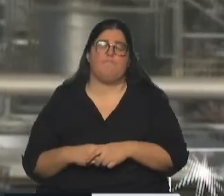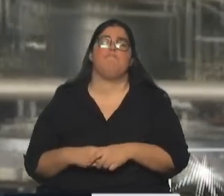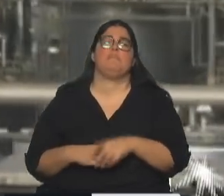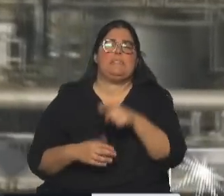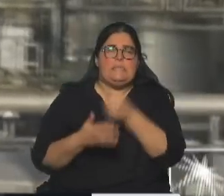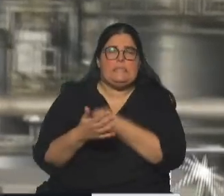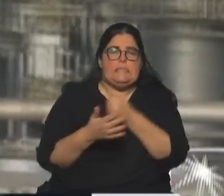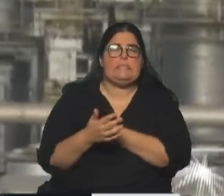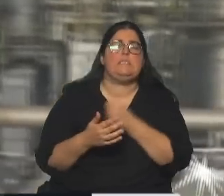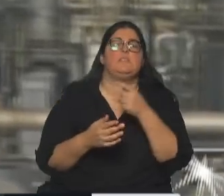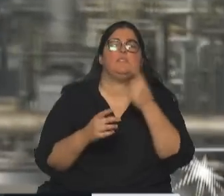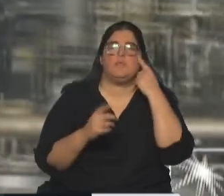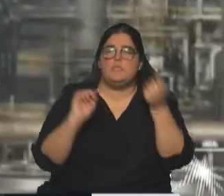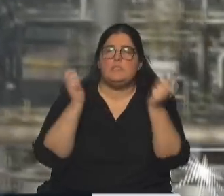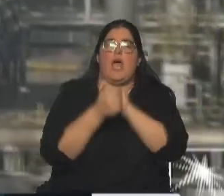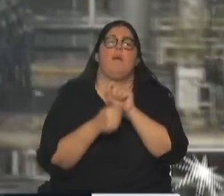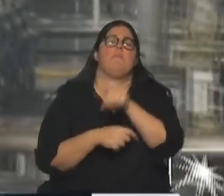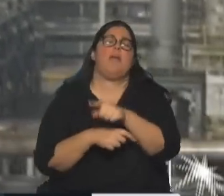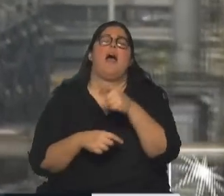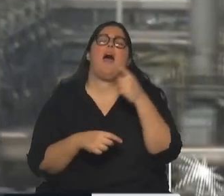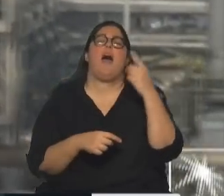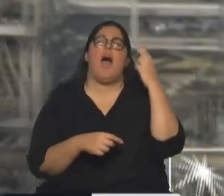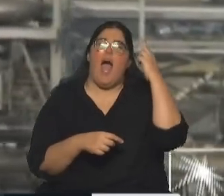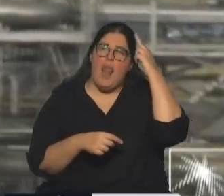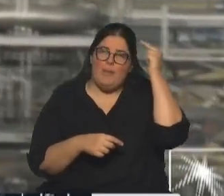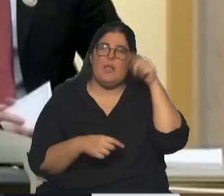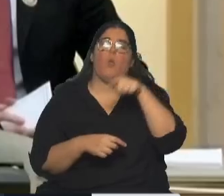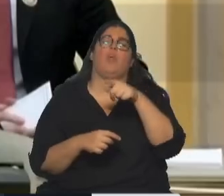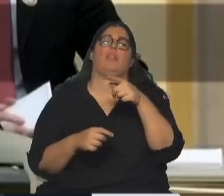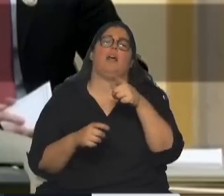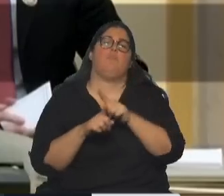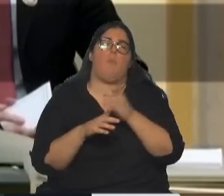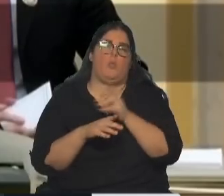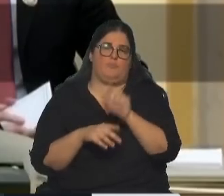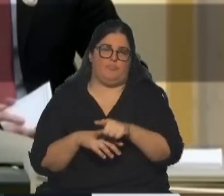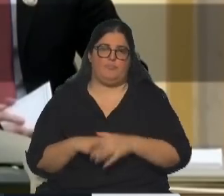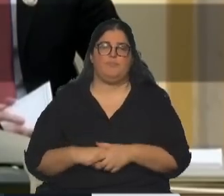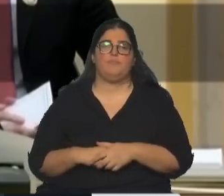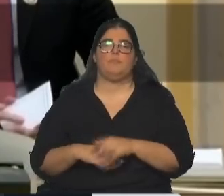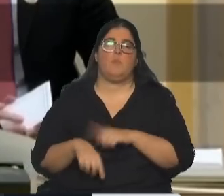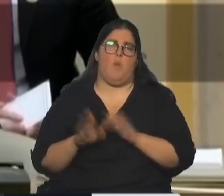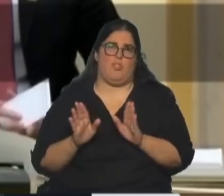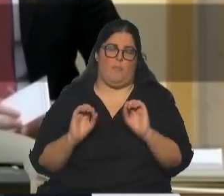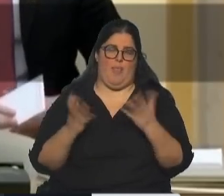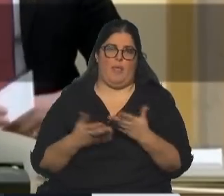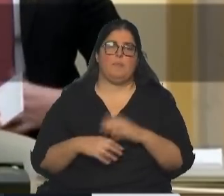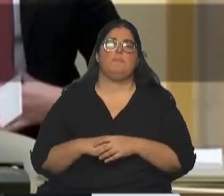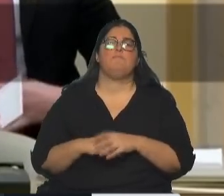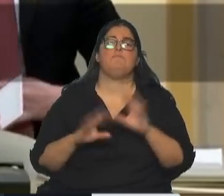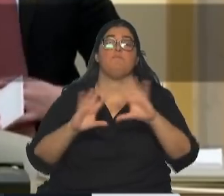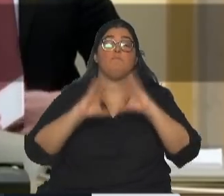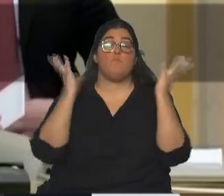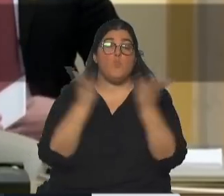Arabia Saudita de aumentar la suya, reducida durante la pandemia. Around the world, we're seeing efforts to